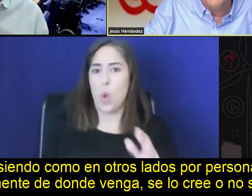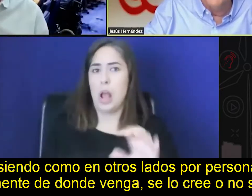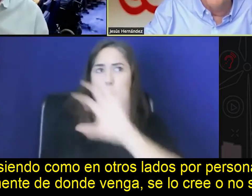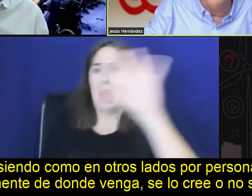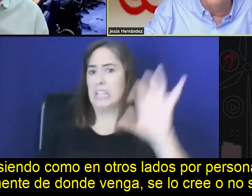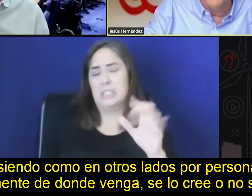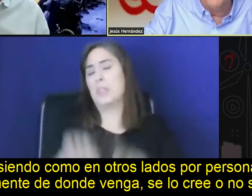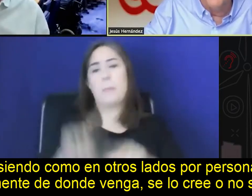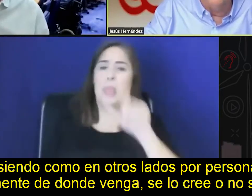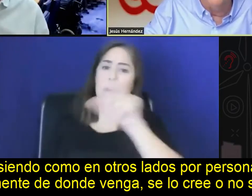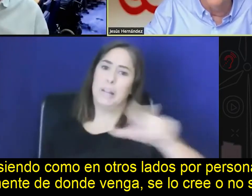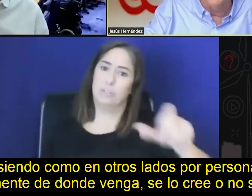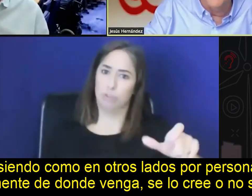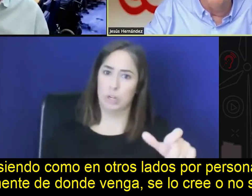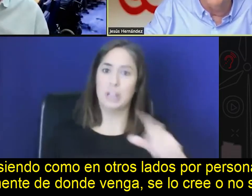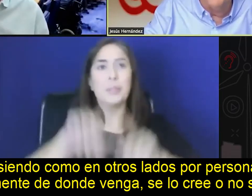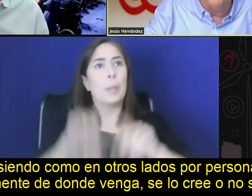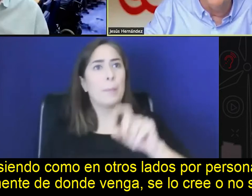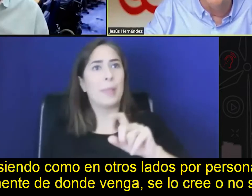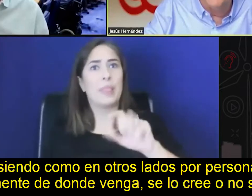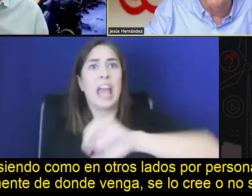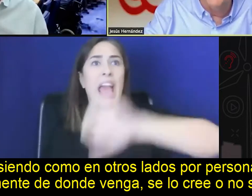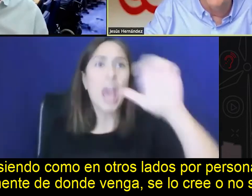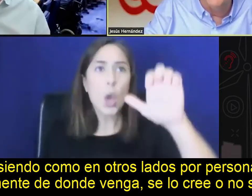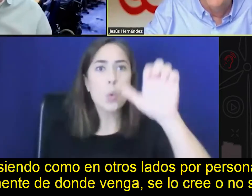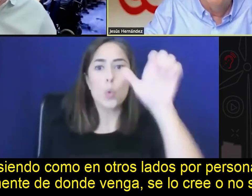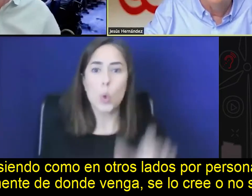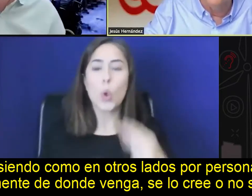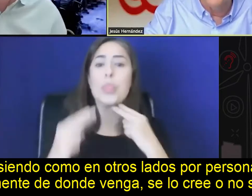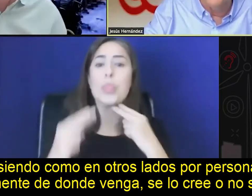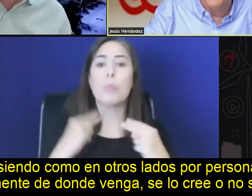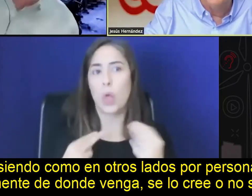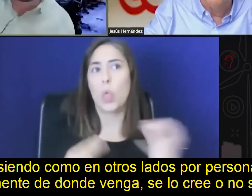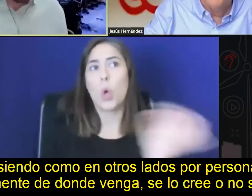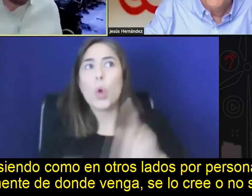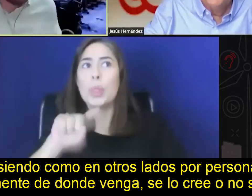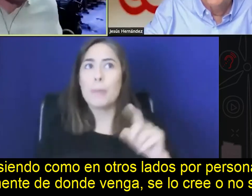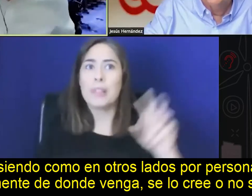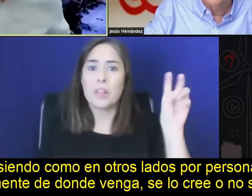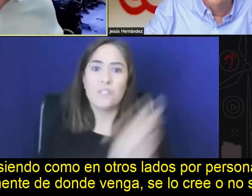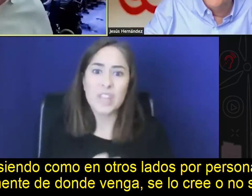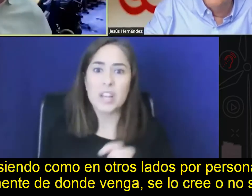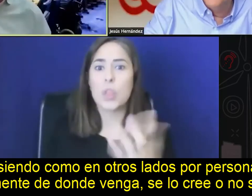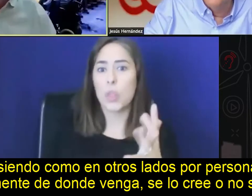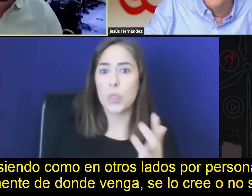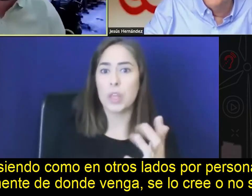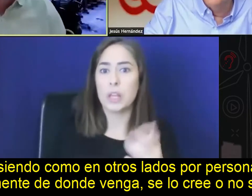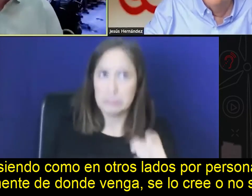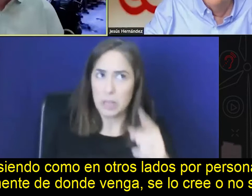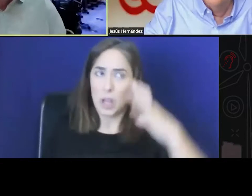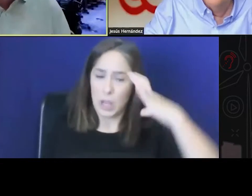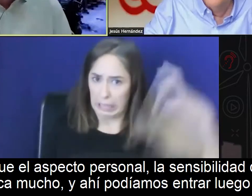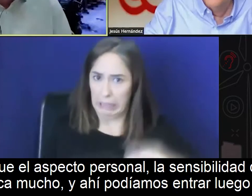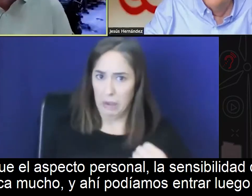personas, que es dependiendo del eurodiputado, independientemente Claro. de dónde venga, Hoy, sí. se lo cree o no se lo cree,